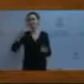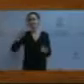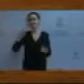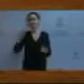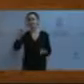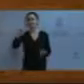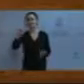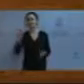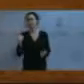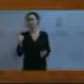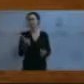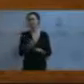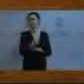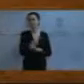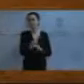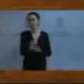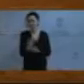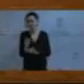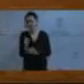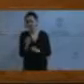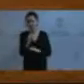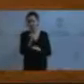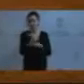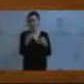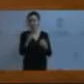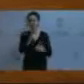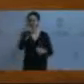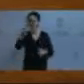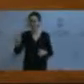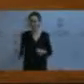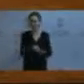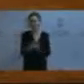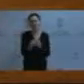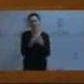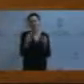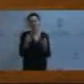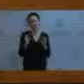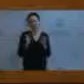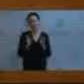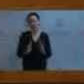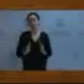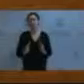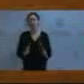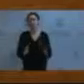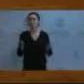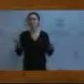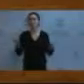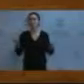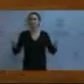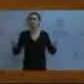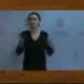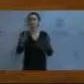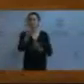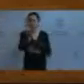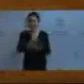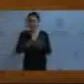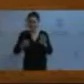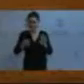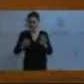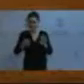pocos días o pocas horas en el Parlamento Europeo, señalaba la necesidad de que todos los Estados